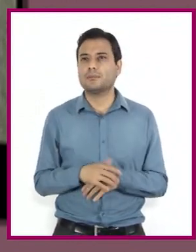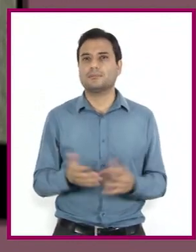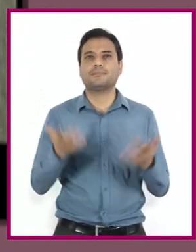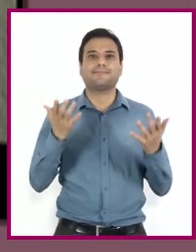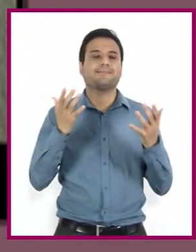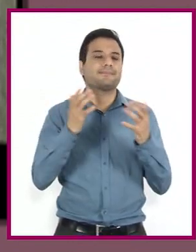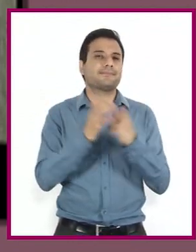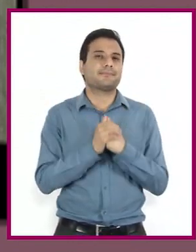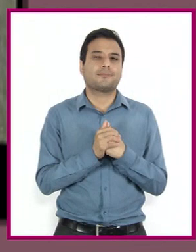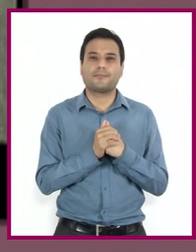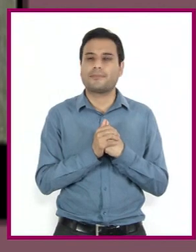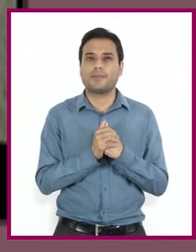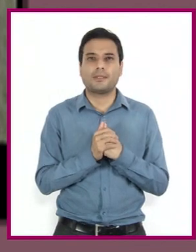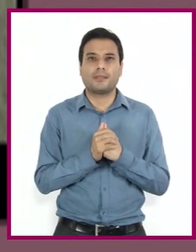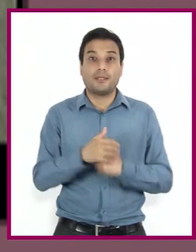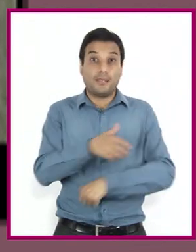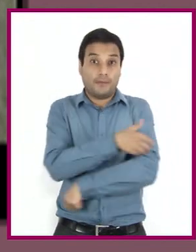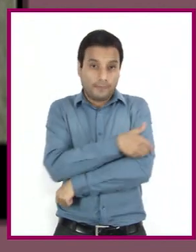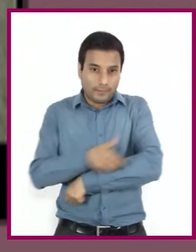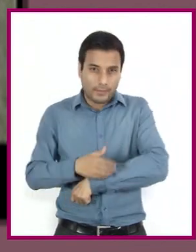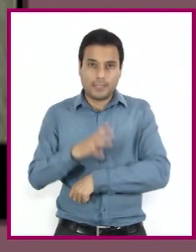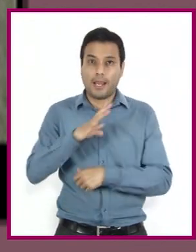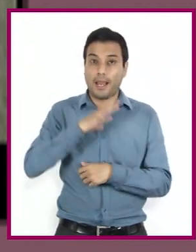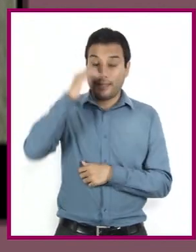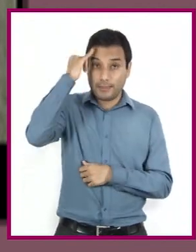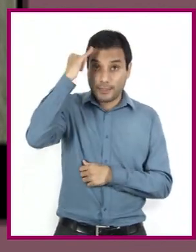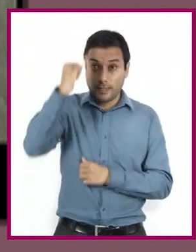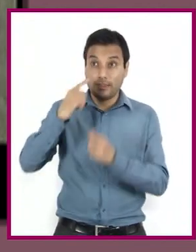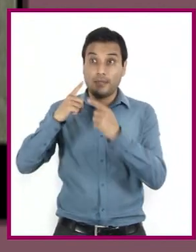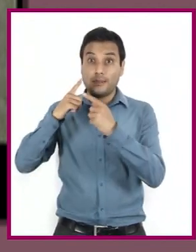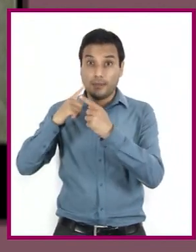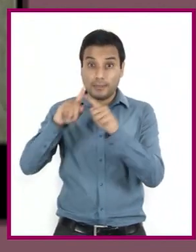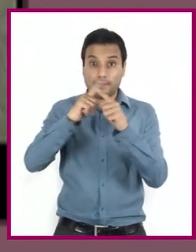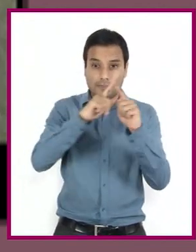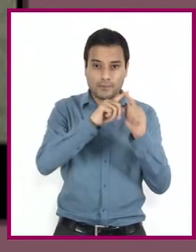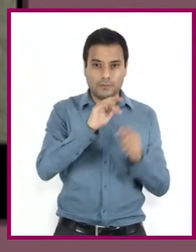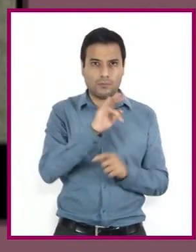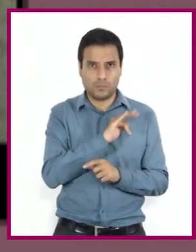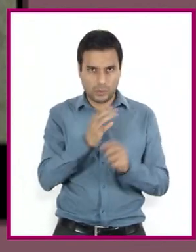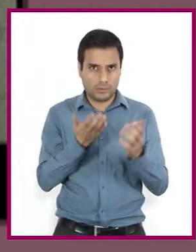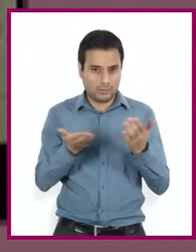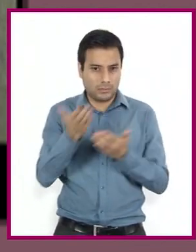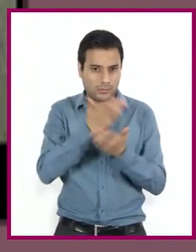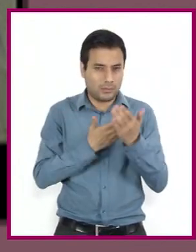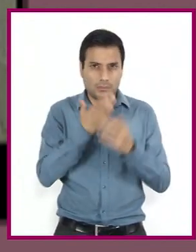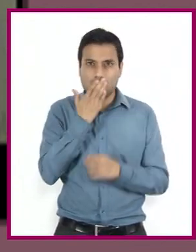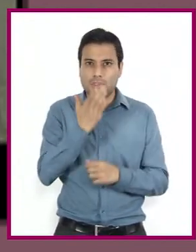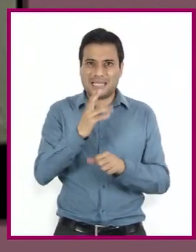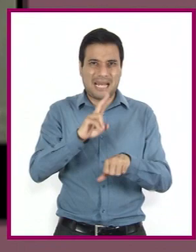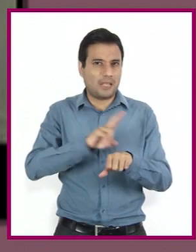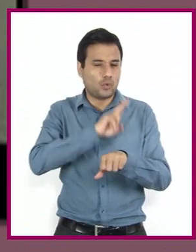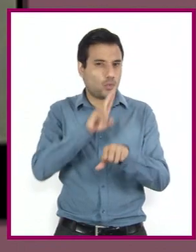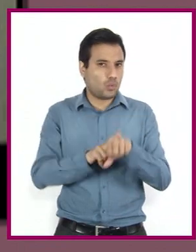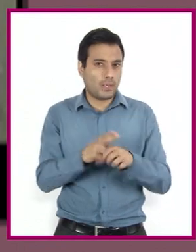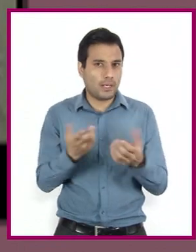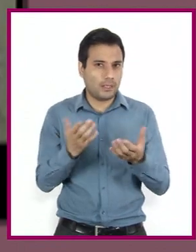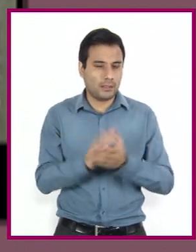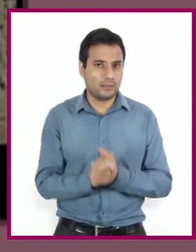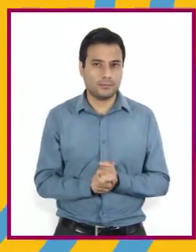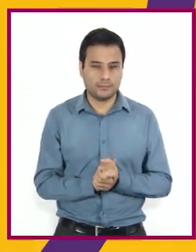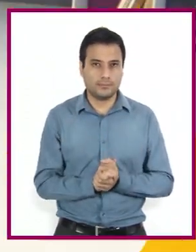las mesas de las familias, que esa diversidad pueda convivir pues, de manera natural y